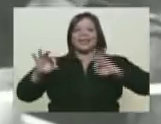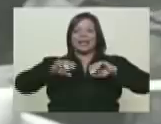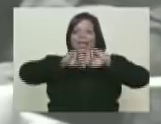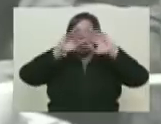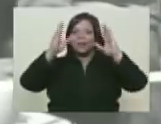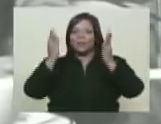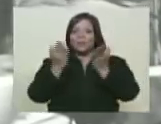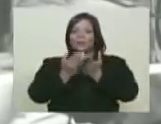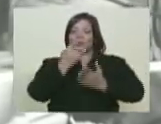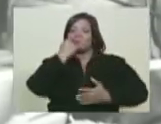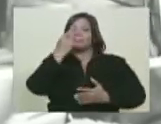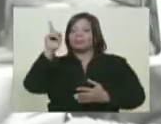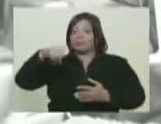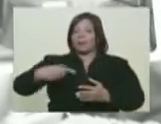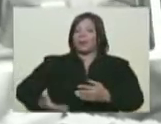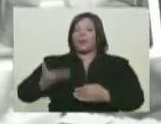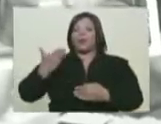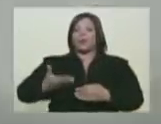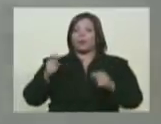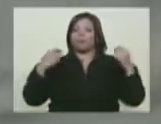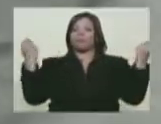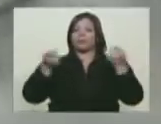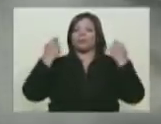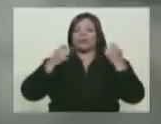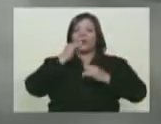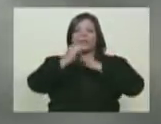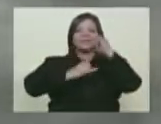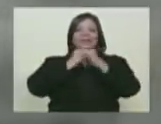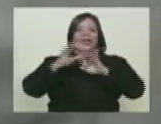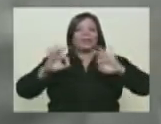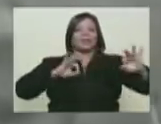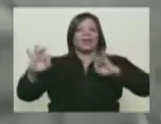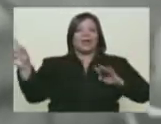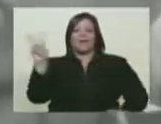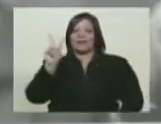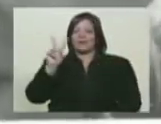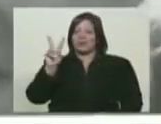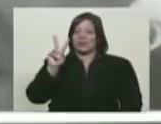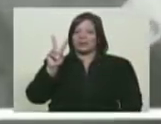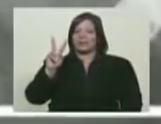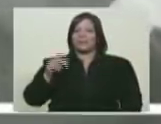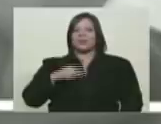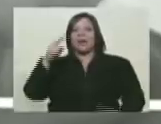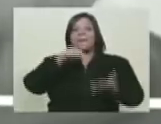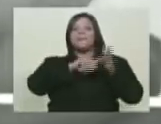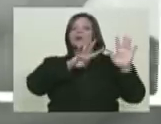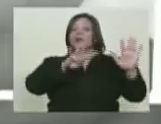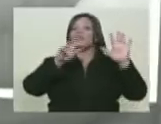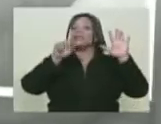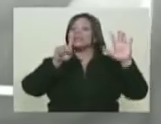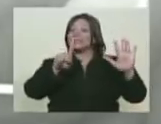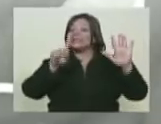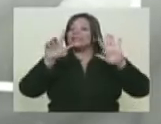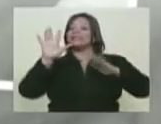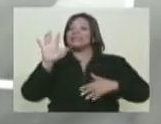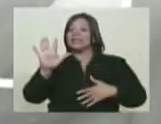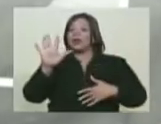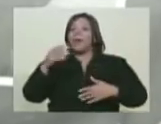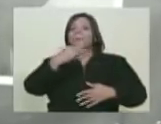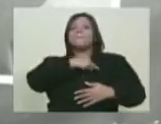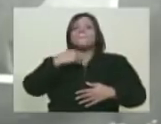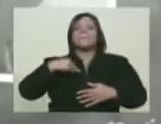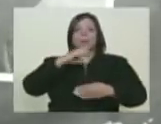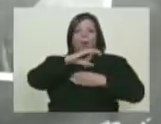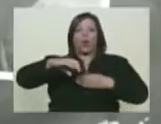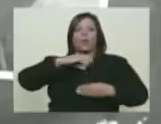mundo, y fue también un importante promotor internacional del teatro venezolano. En 1965 fue designado miembro del